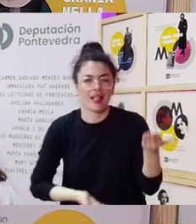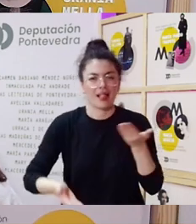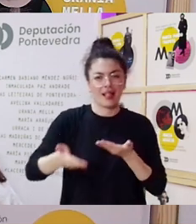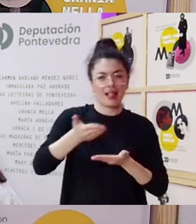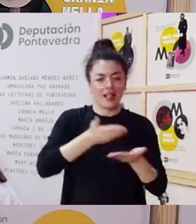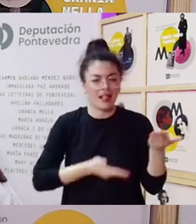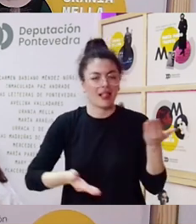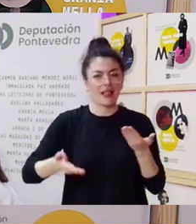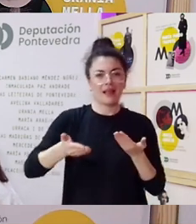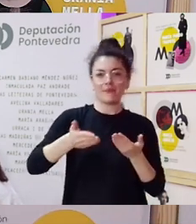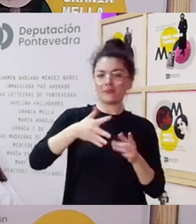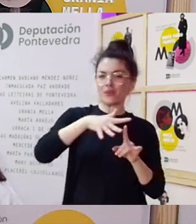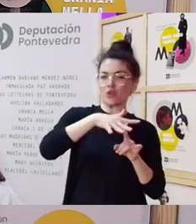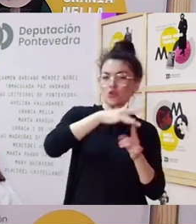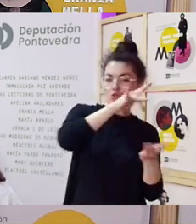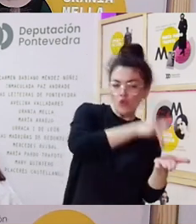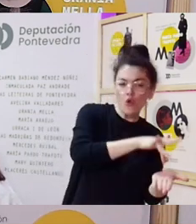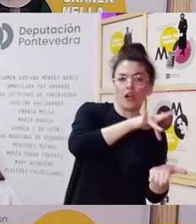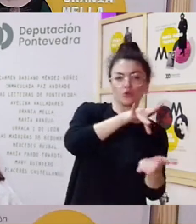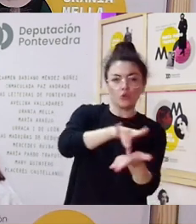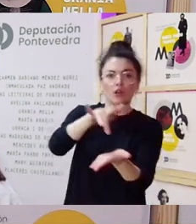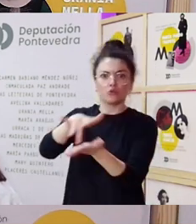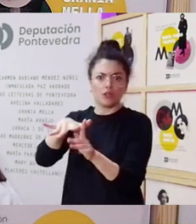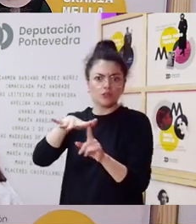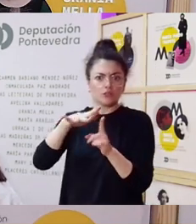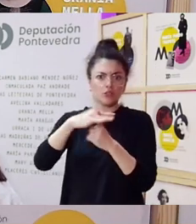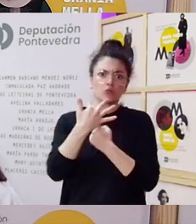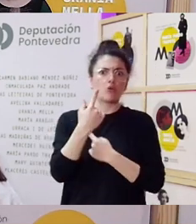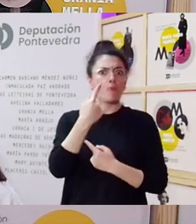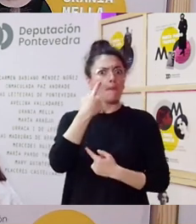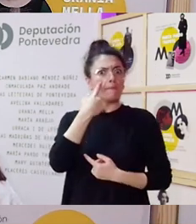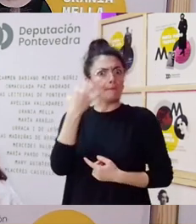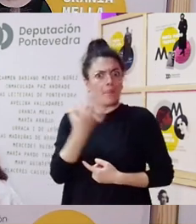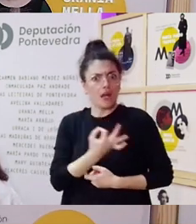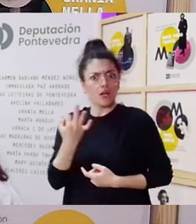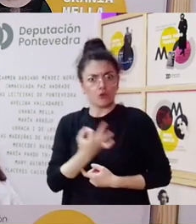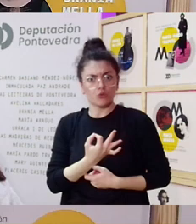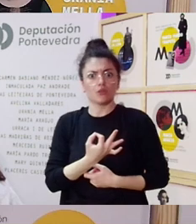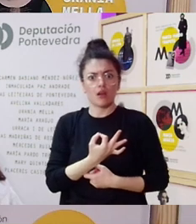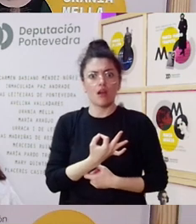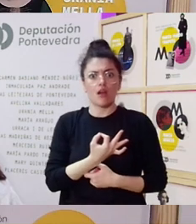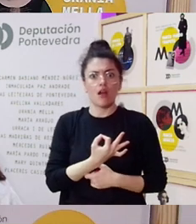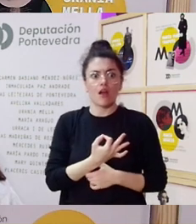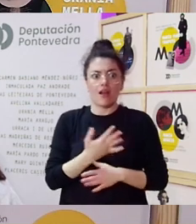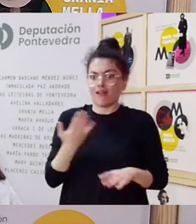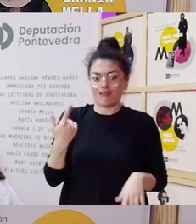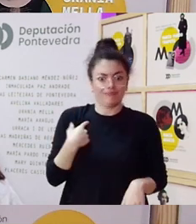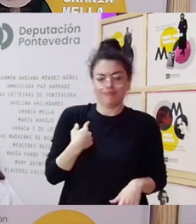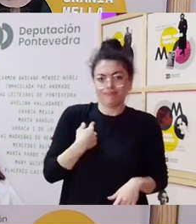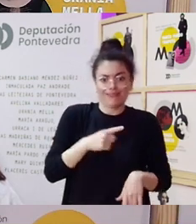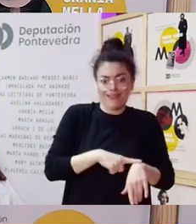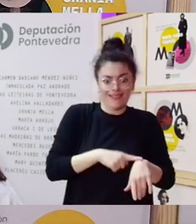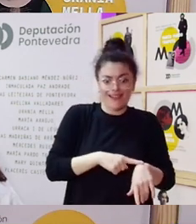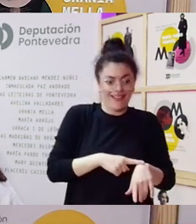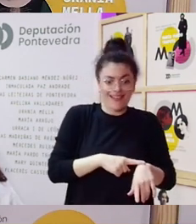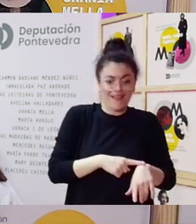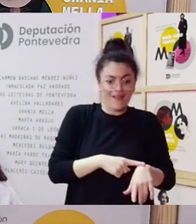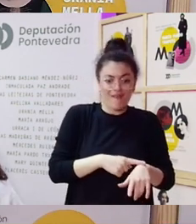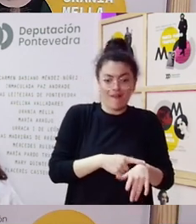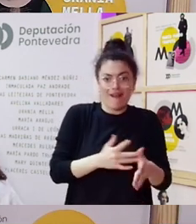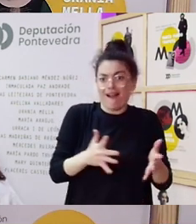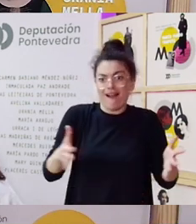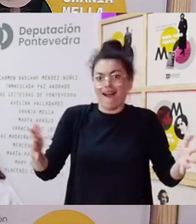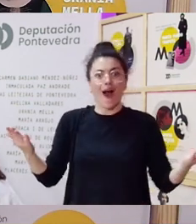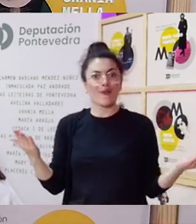de episodios a cada cual máis arriscado, que seguramente non nos dá hoxe a tarde para contalos todos. Sí.